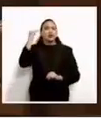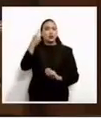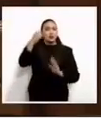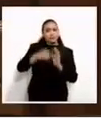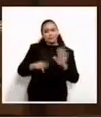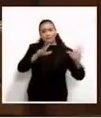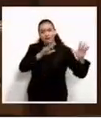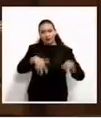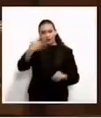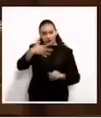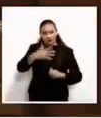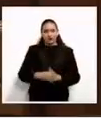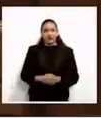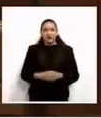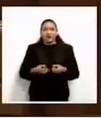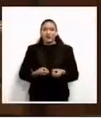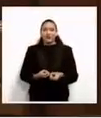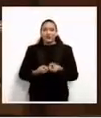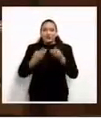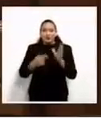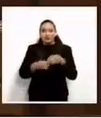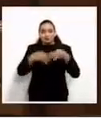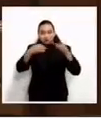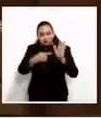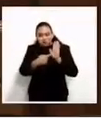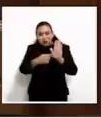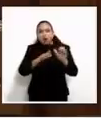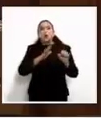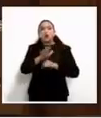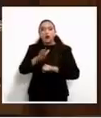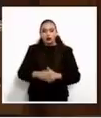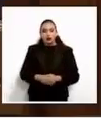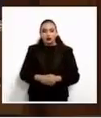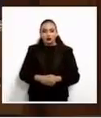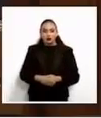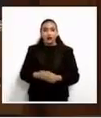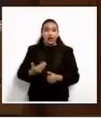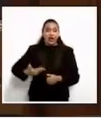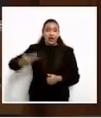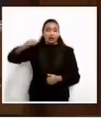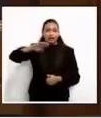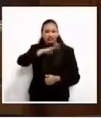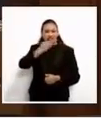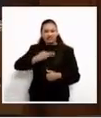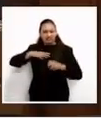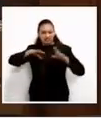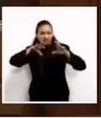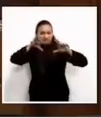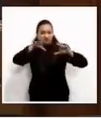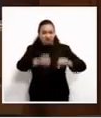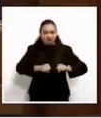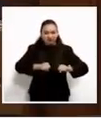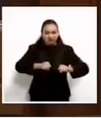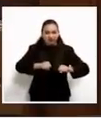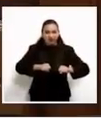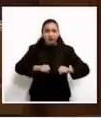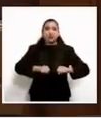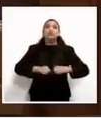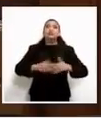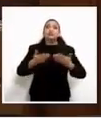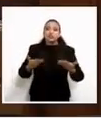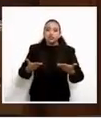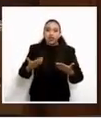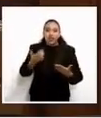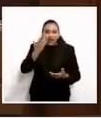la política en acción van a tener? Van a ver en una aspiración a la Suprema Corte de Justicia anterior